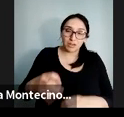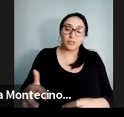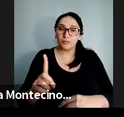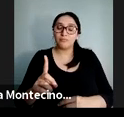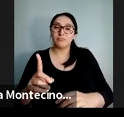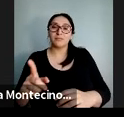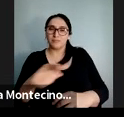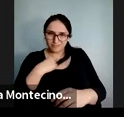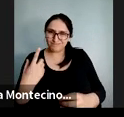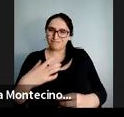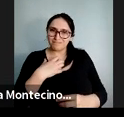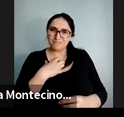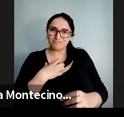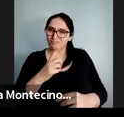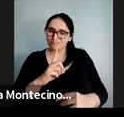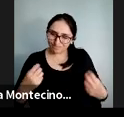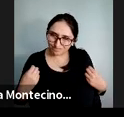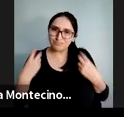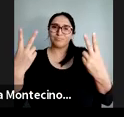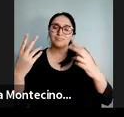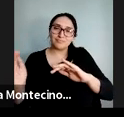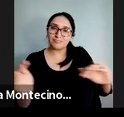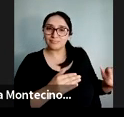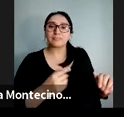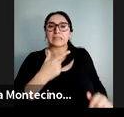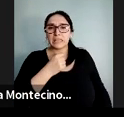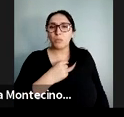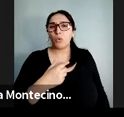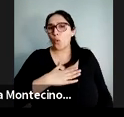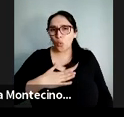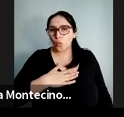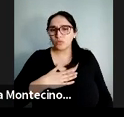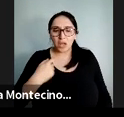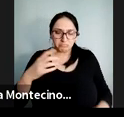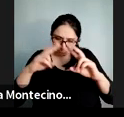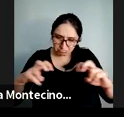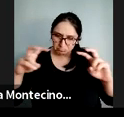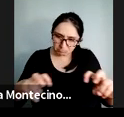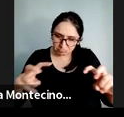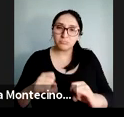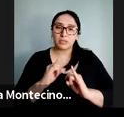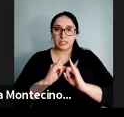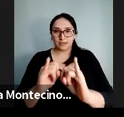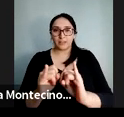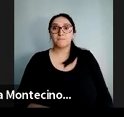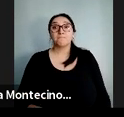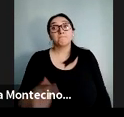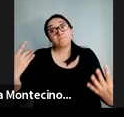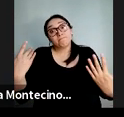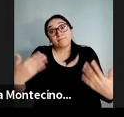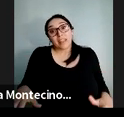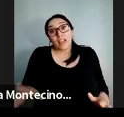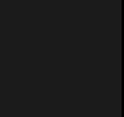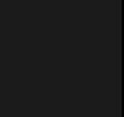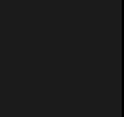poder investigar más sobre lo que queremos y lo que nos gusta. Así que eso sería esta presentación